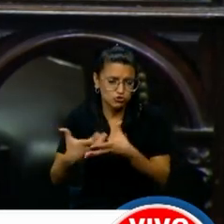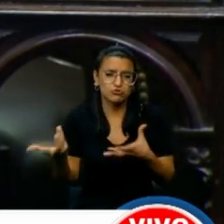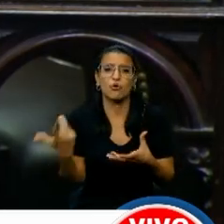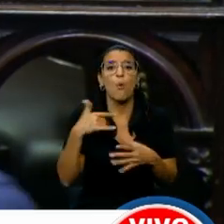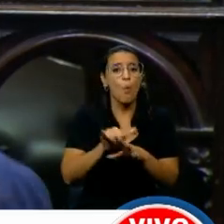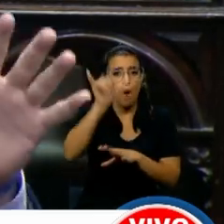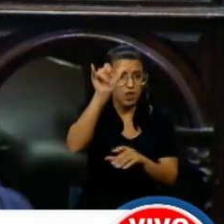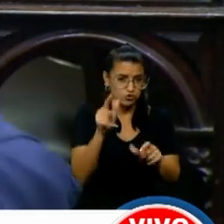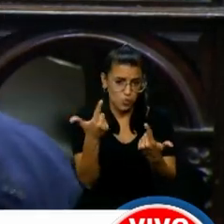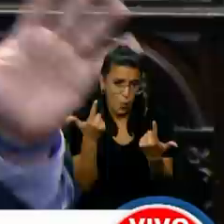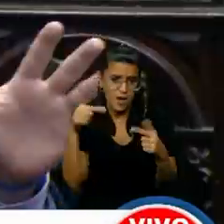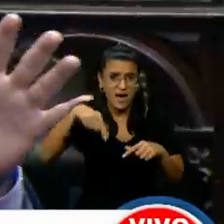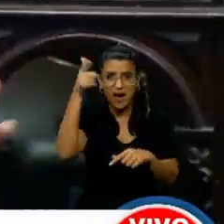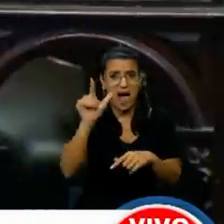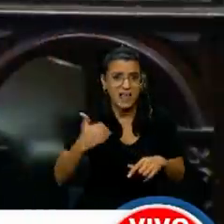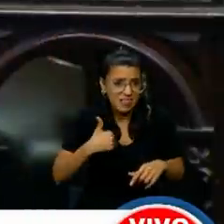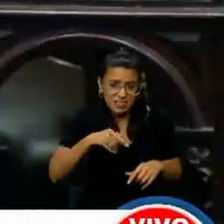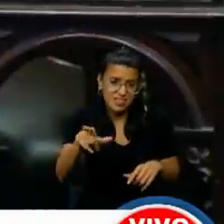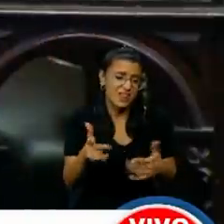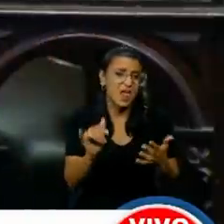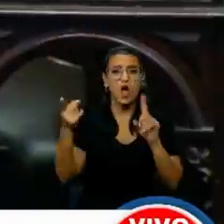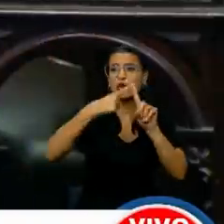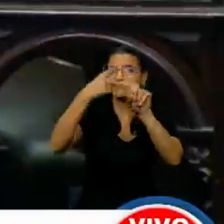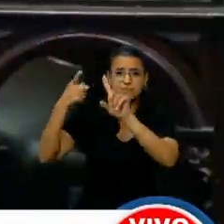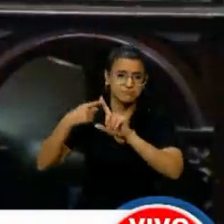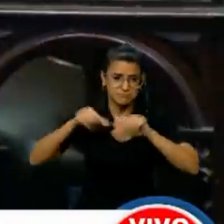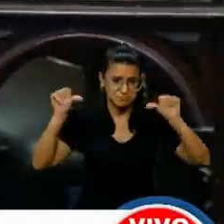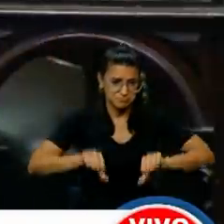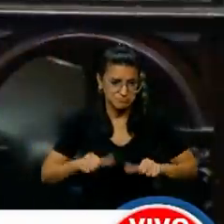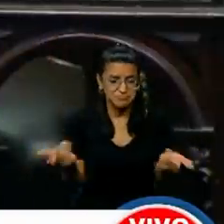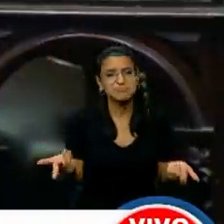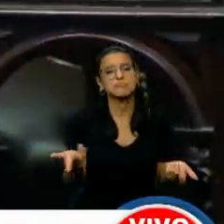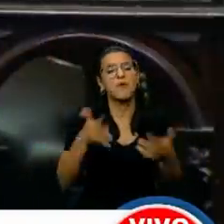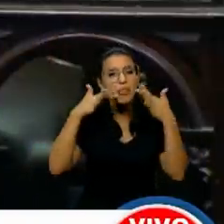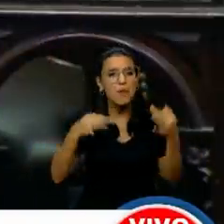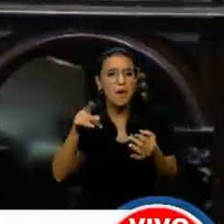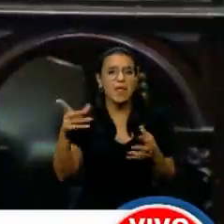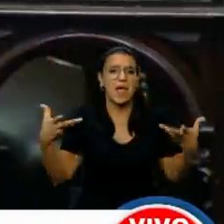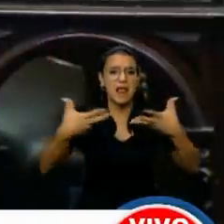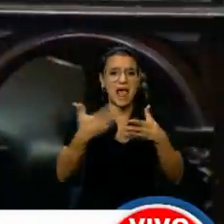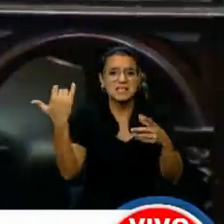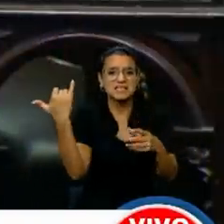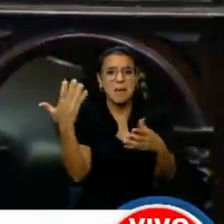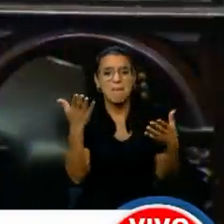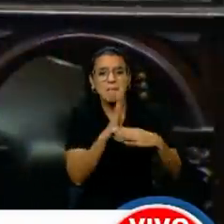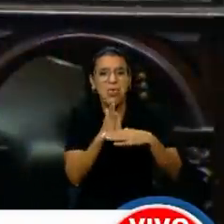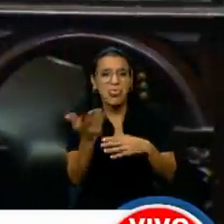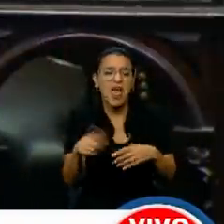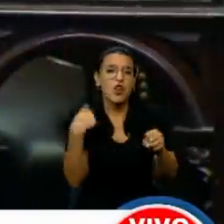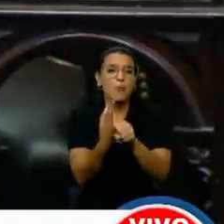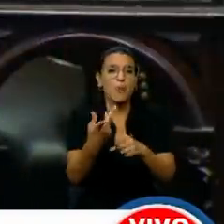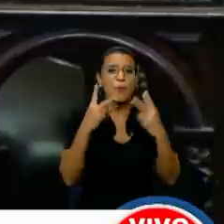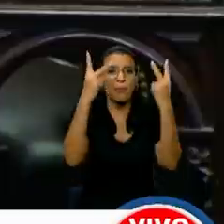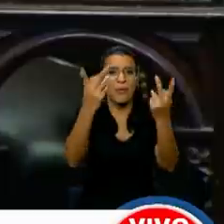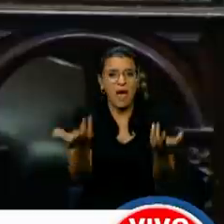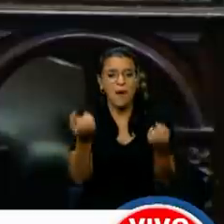vuelos no hay vuelos en la argentina perdió totalmente la conectividad y la verdad es que la clase media no puede viajar porque